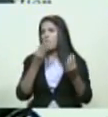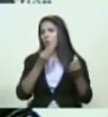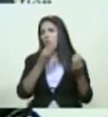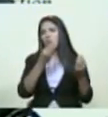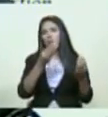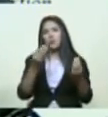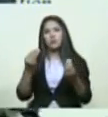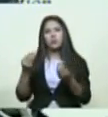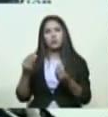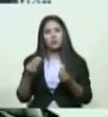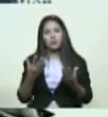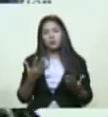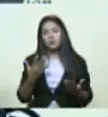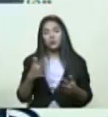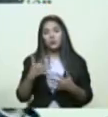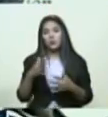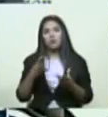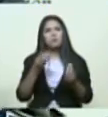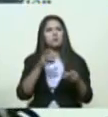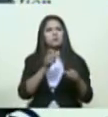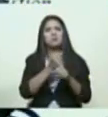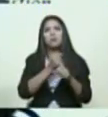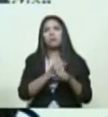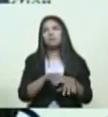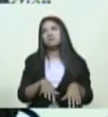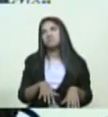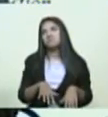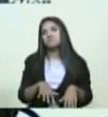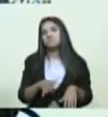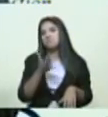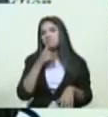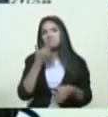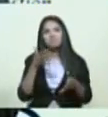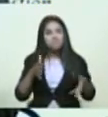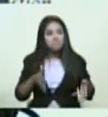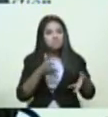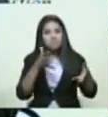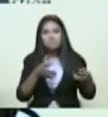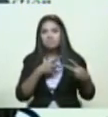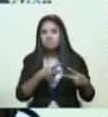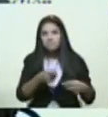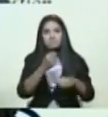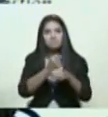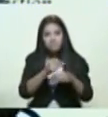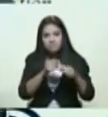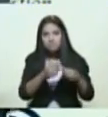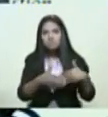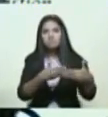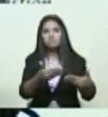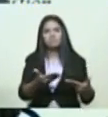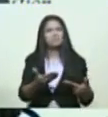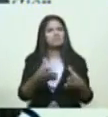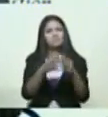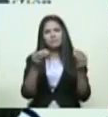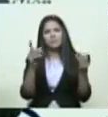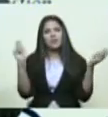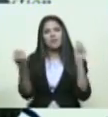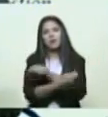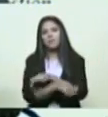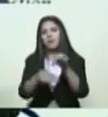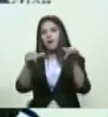muchísima, yo diría, brazos caídos, gente que no tenía un estímulo, una voluntad para seguir adelante. Todo eso va